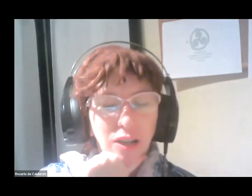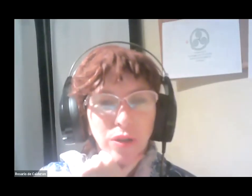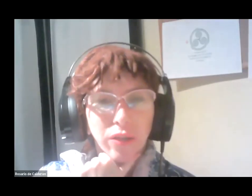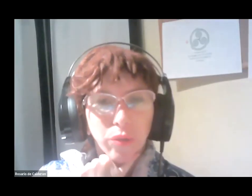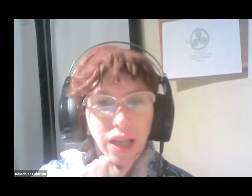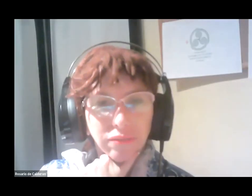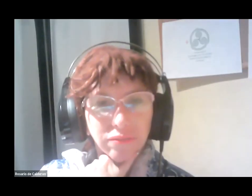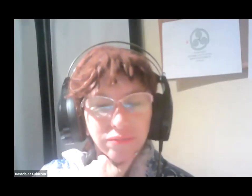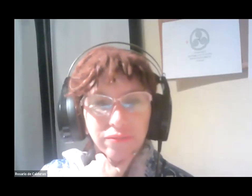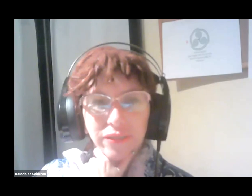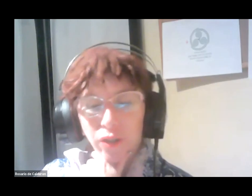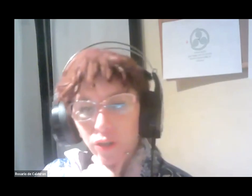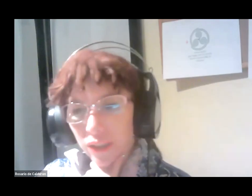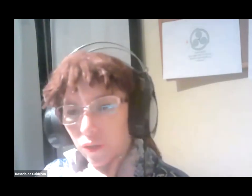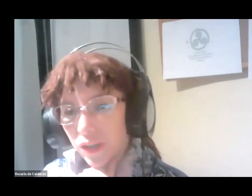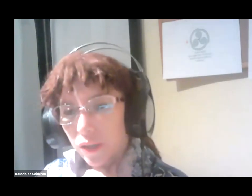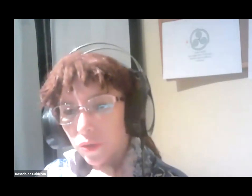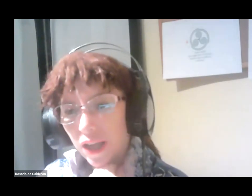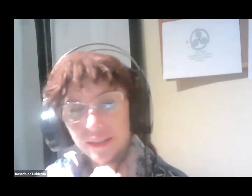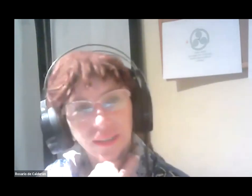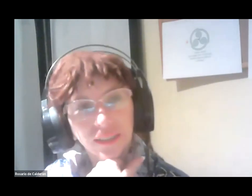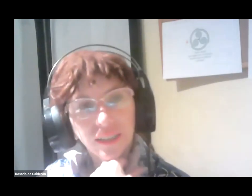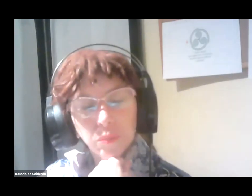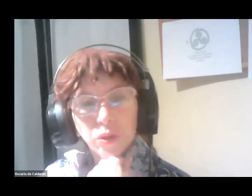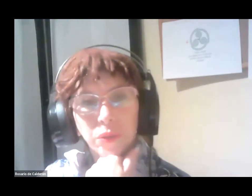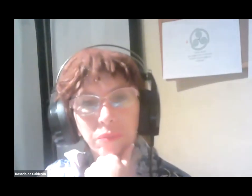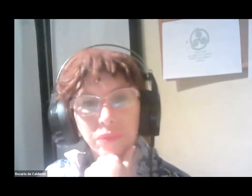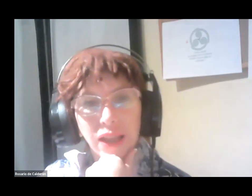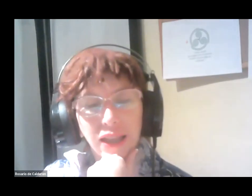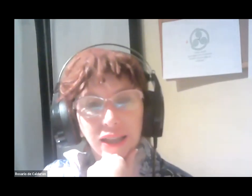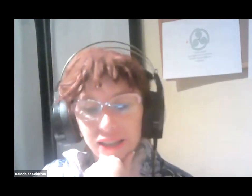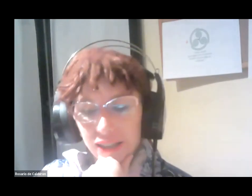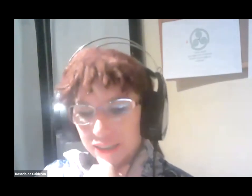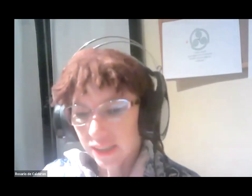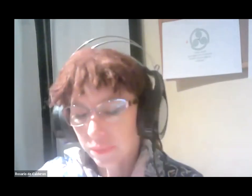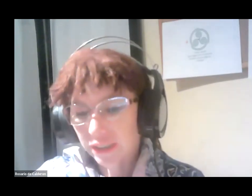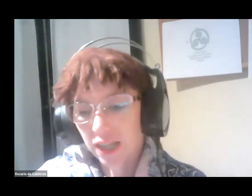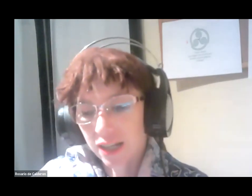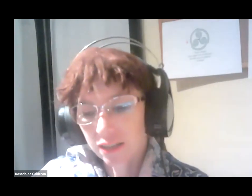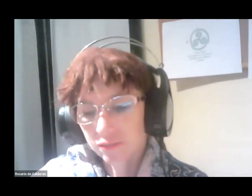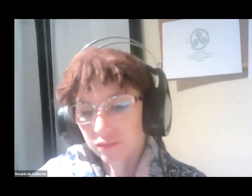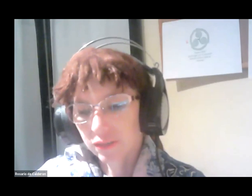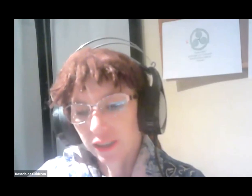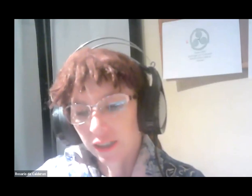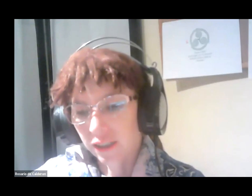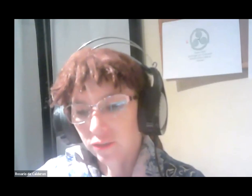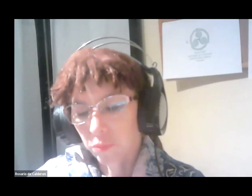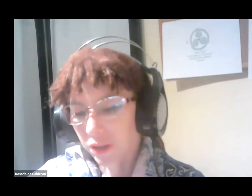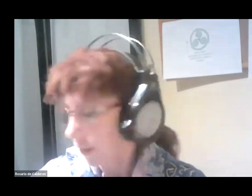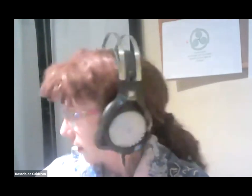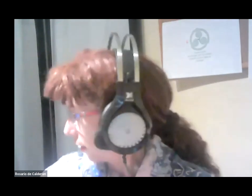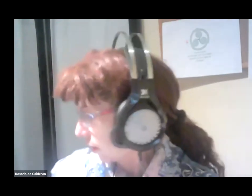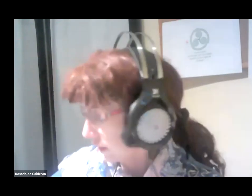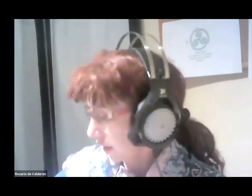si hay alguna duda creo que no hay ninguna duda hasta aquí muy bien el día de mañana les